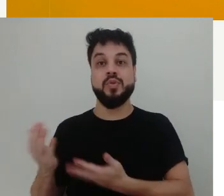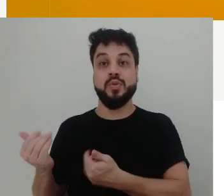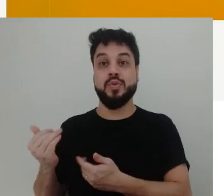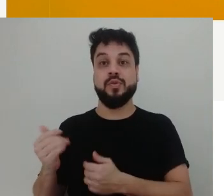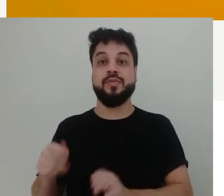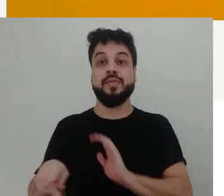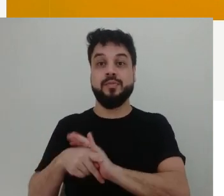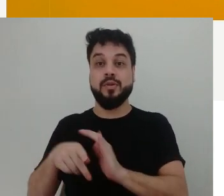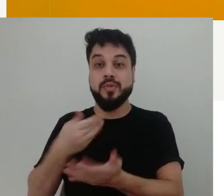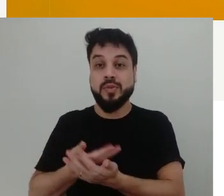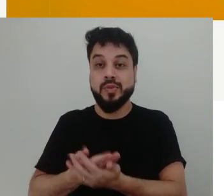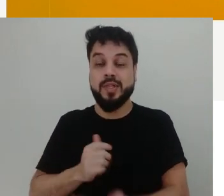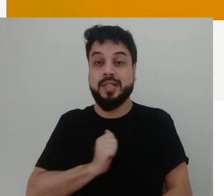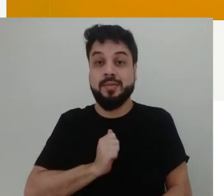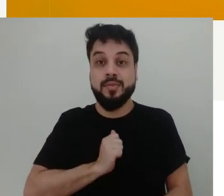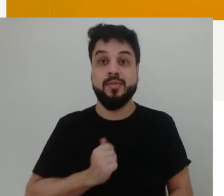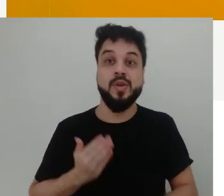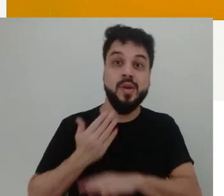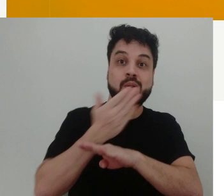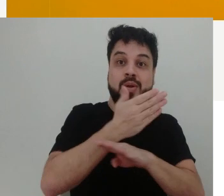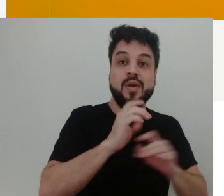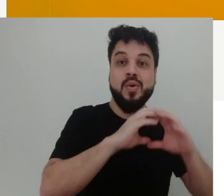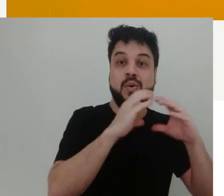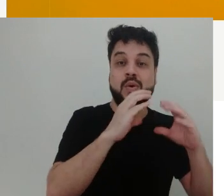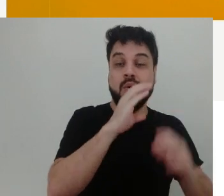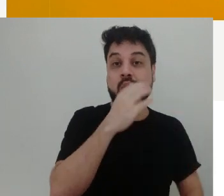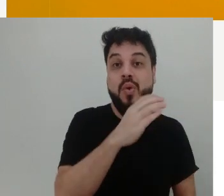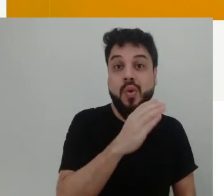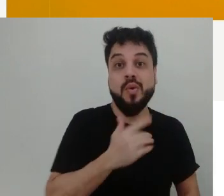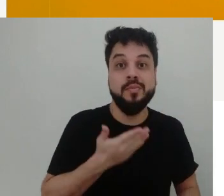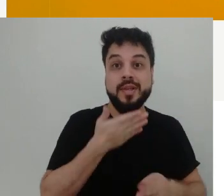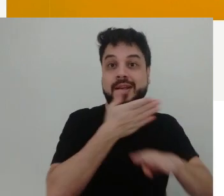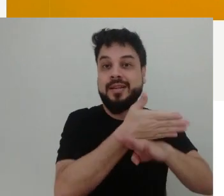María quería responder a la misma pregunta de Laura.